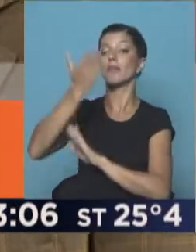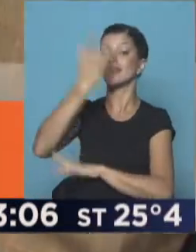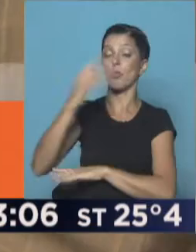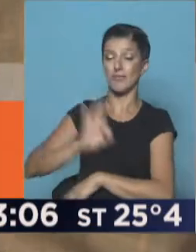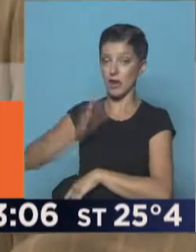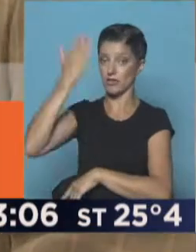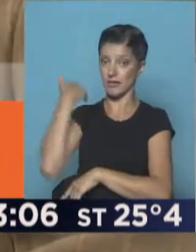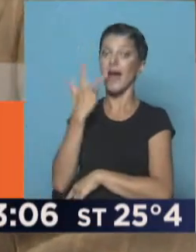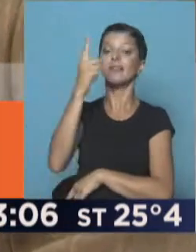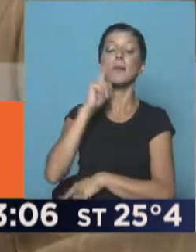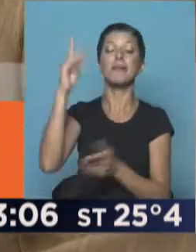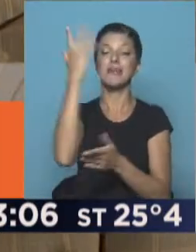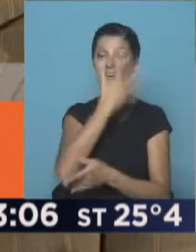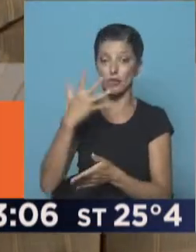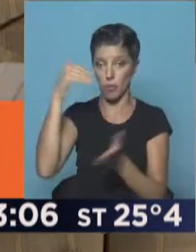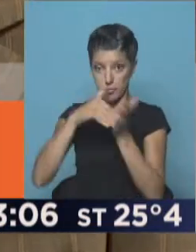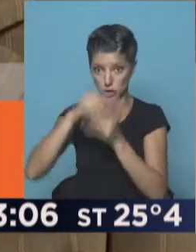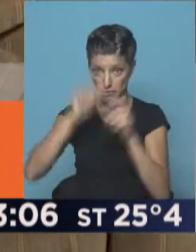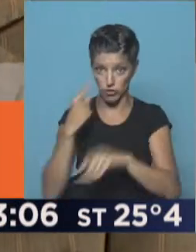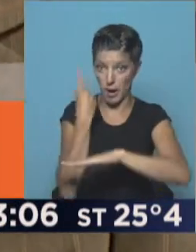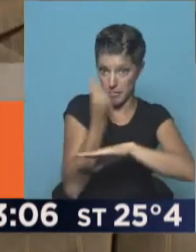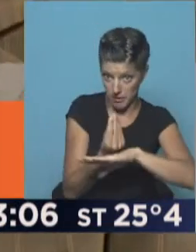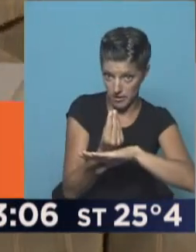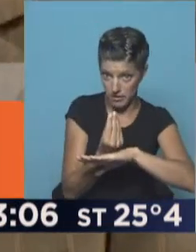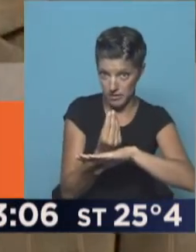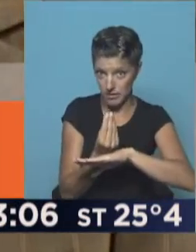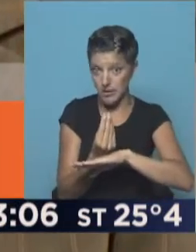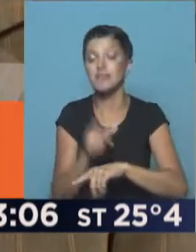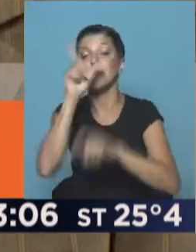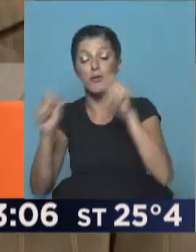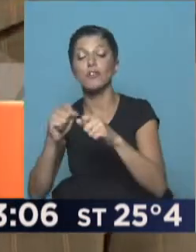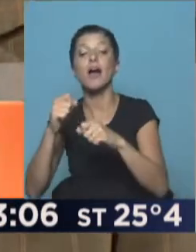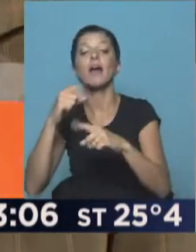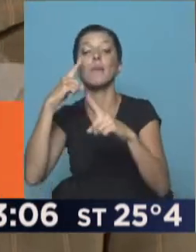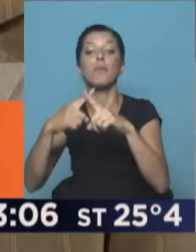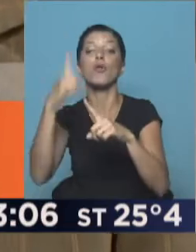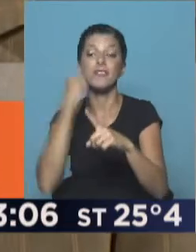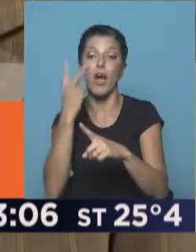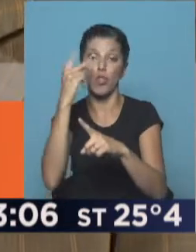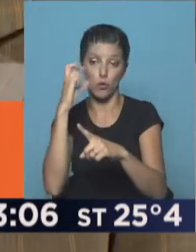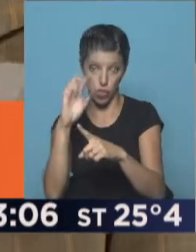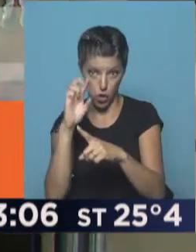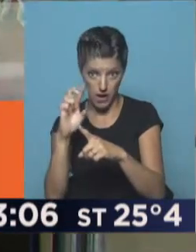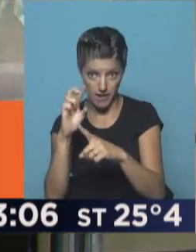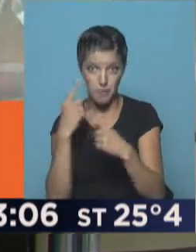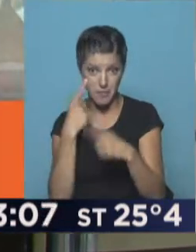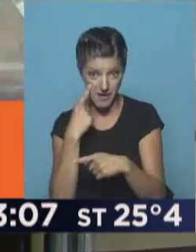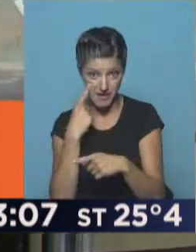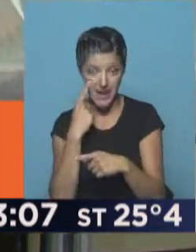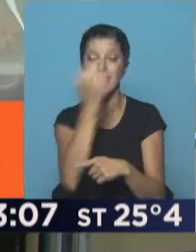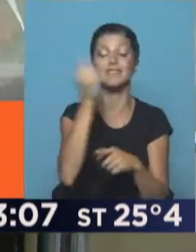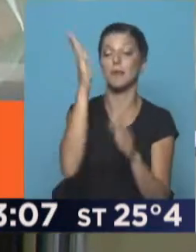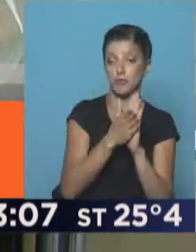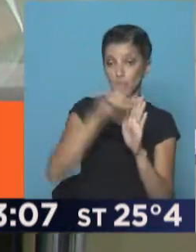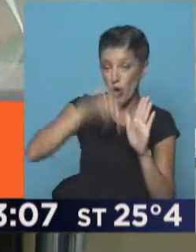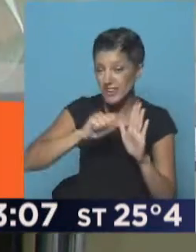de personas y la tasa de pobreza extrema, gente que vive con menos de $2 por día, era 66% de la población. Claro. Hoy el mundo tiene el